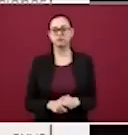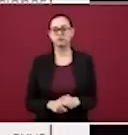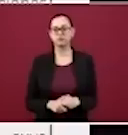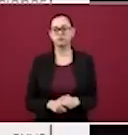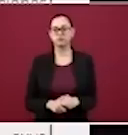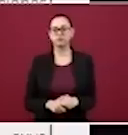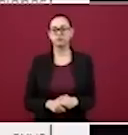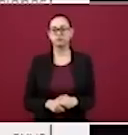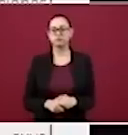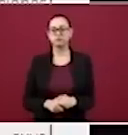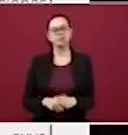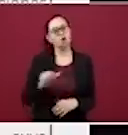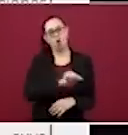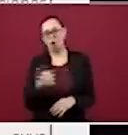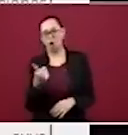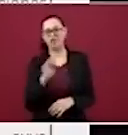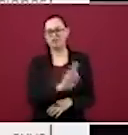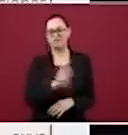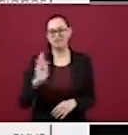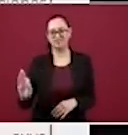Ya son otras fechas.